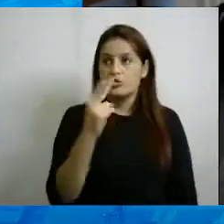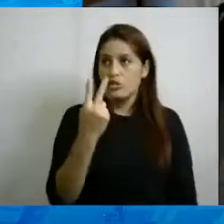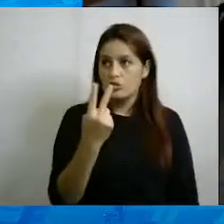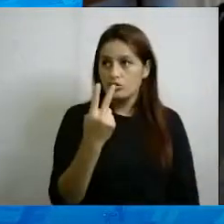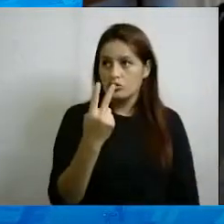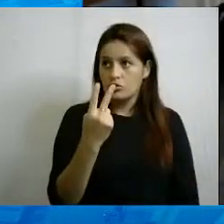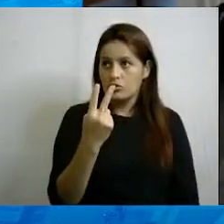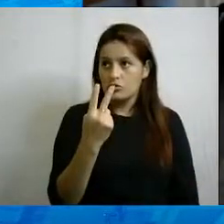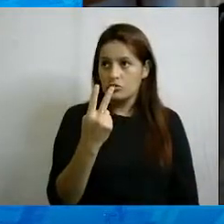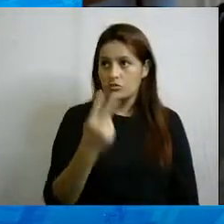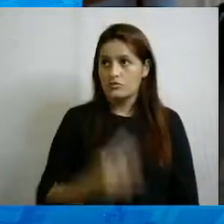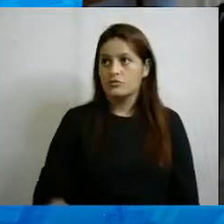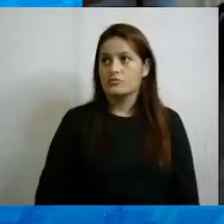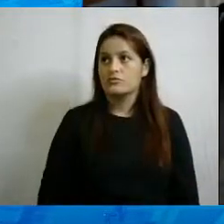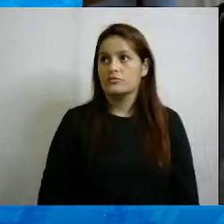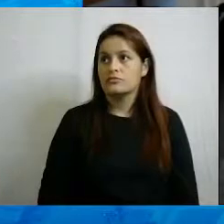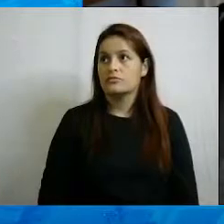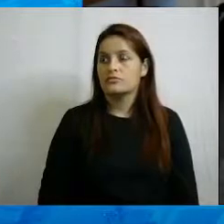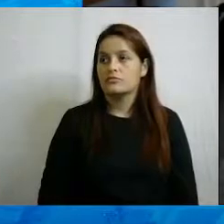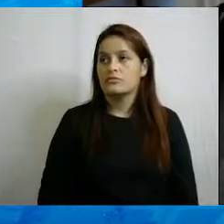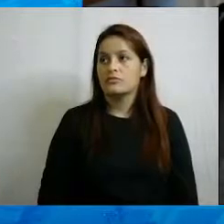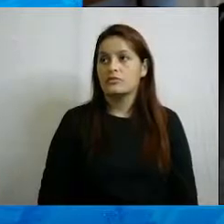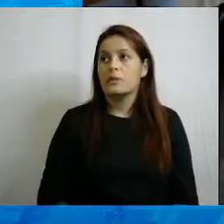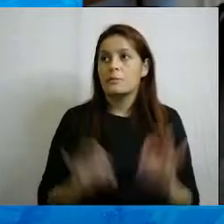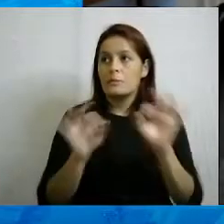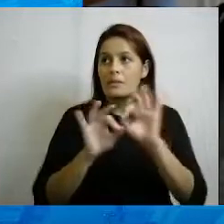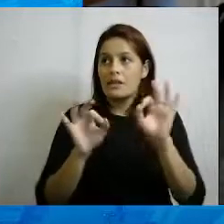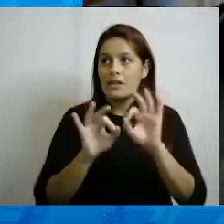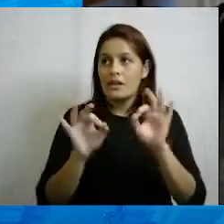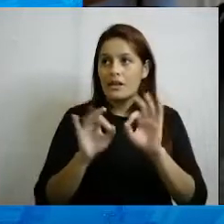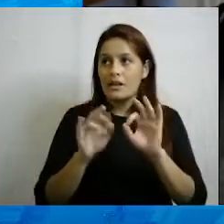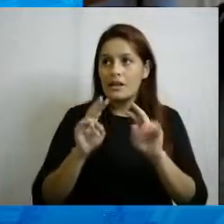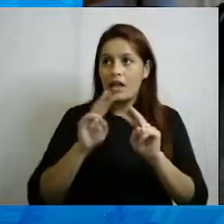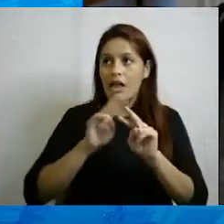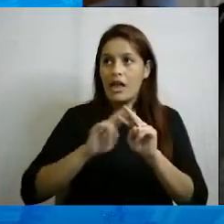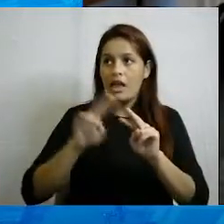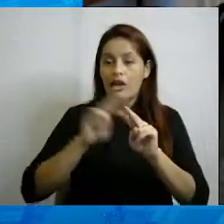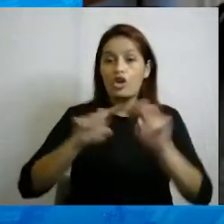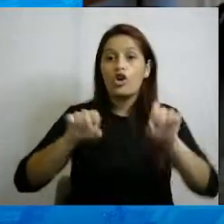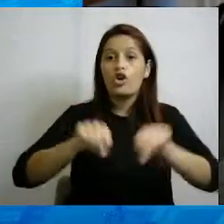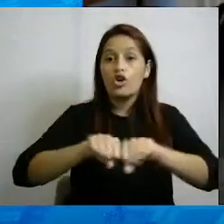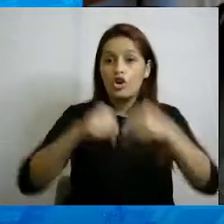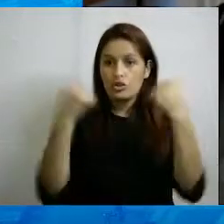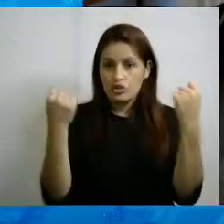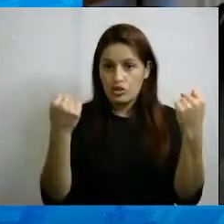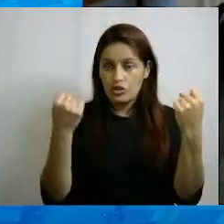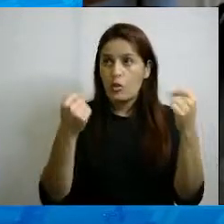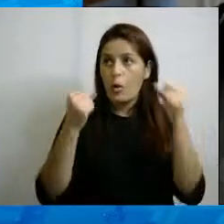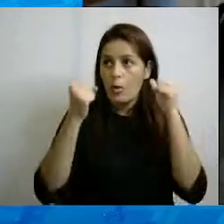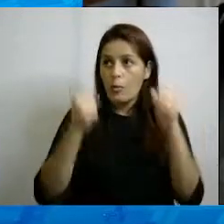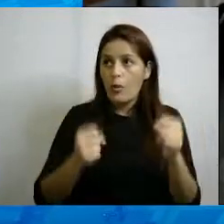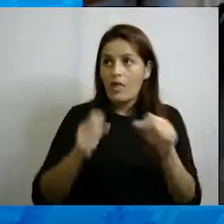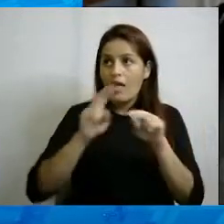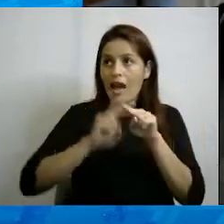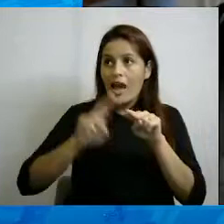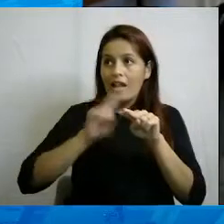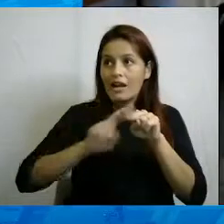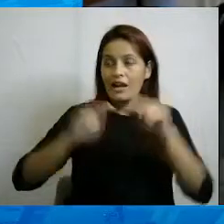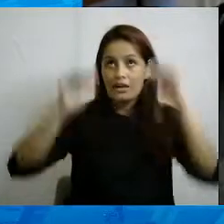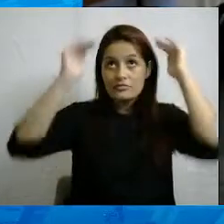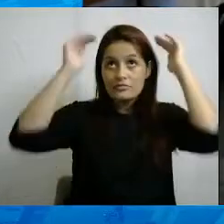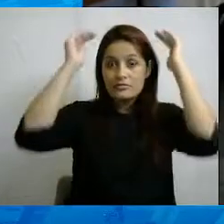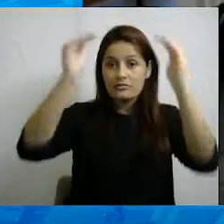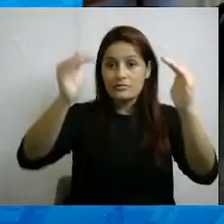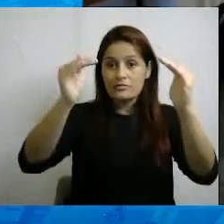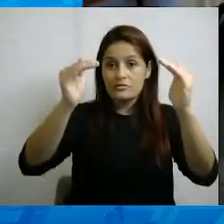Javier Pelardino, le vino a explicar que lo habían hecho tirar el tordo y que caso podíamos arreglarlos por mientras porque la ropa